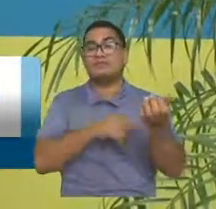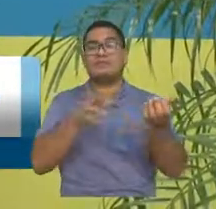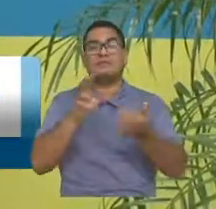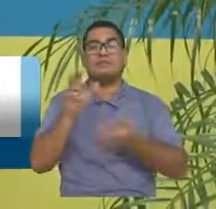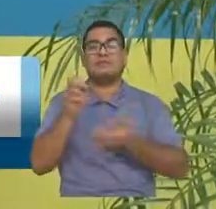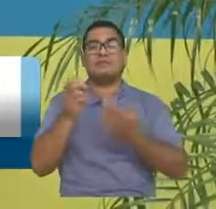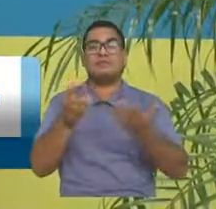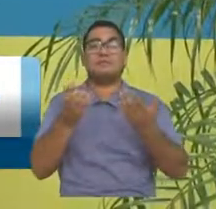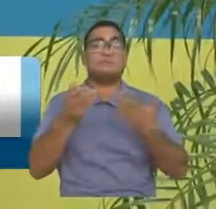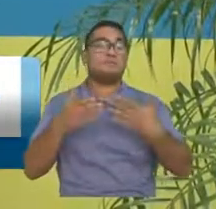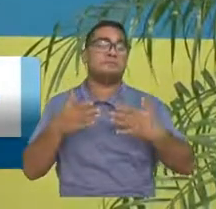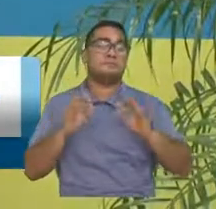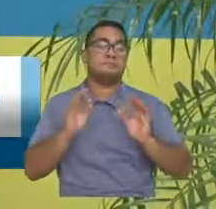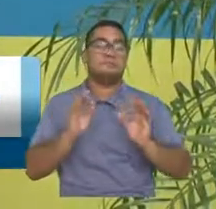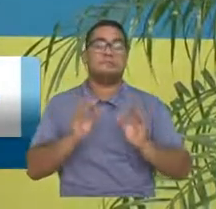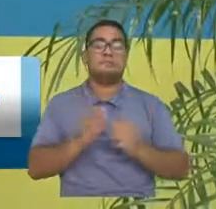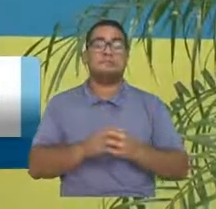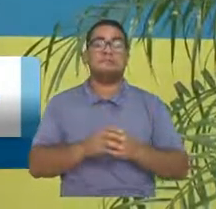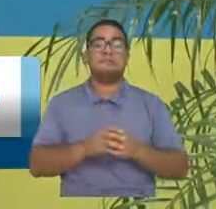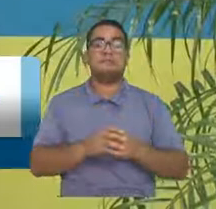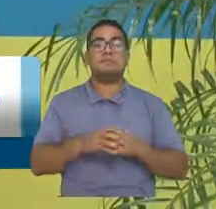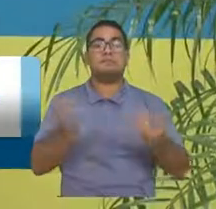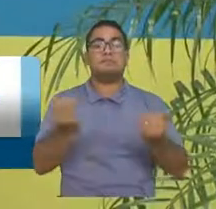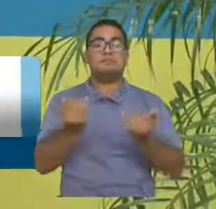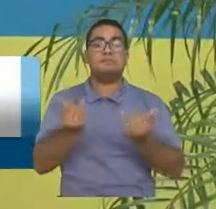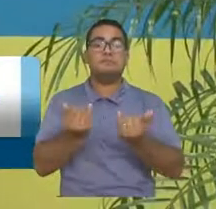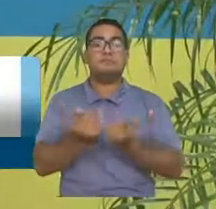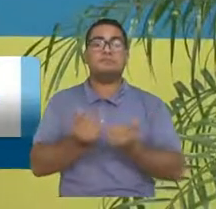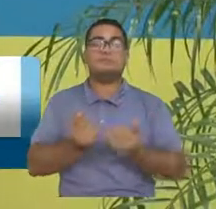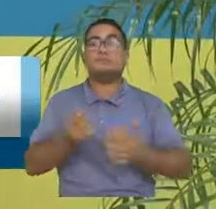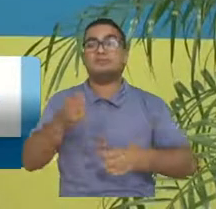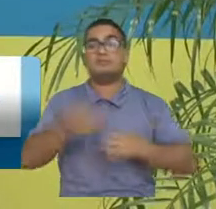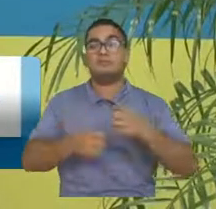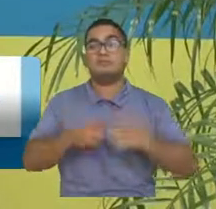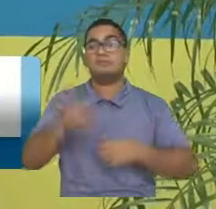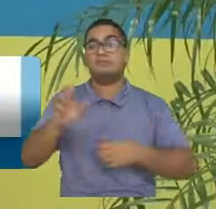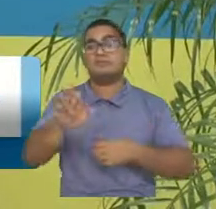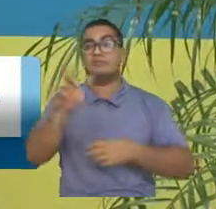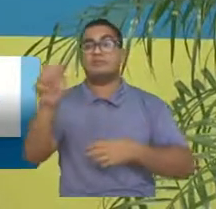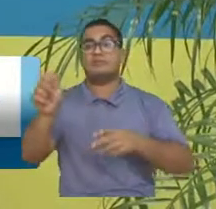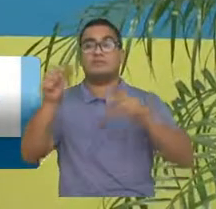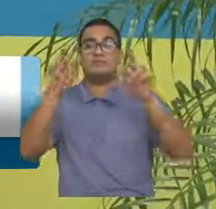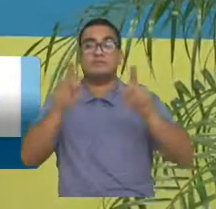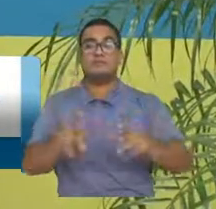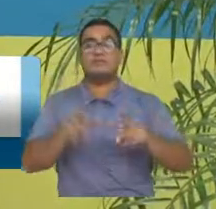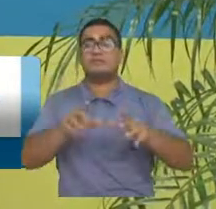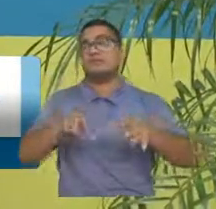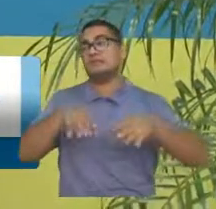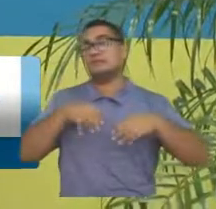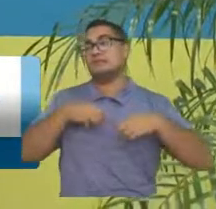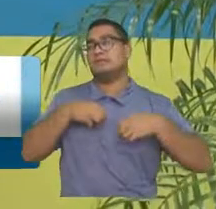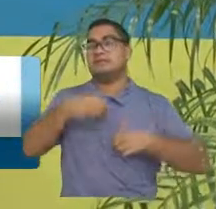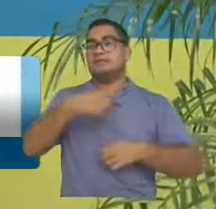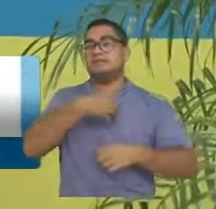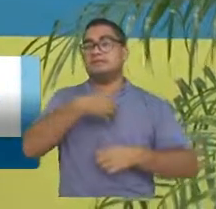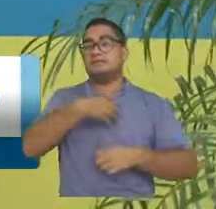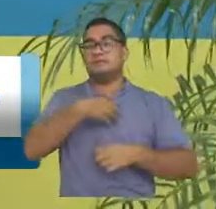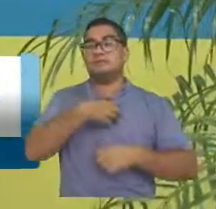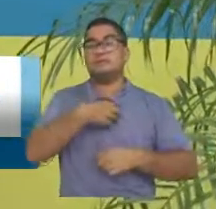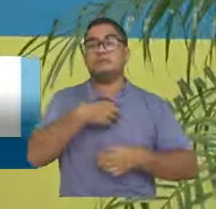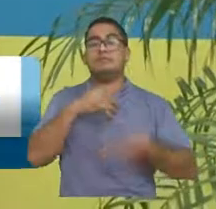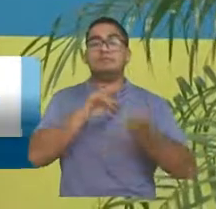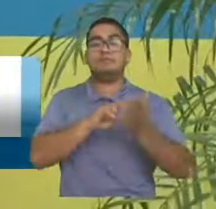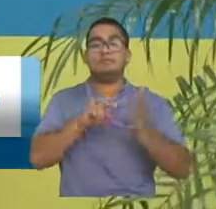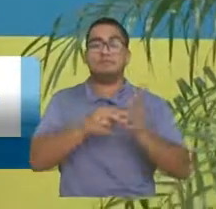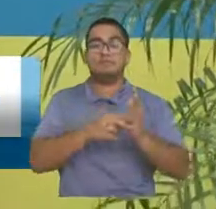hiciera. Entonces asumimos los problemas ajenos. Llevamos las cargas de los demás. Así es. Entonces, echamos las cargas de los demás. Ese